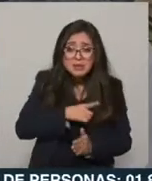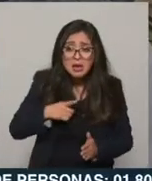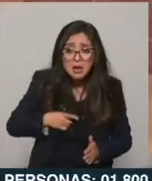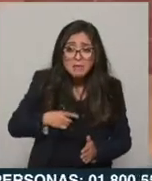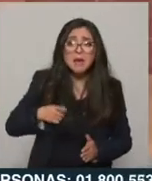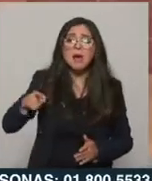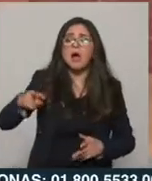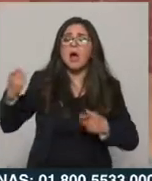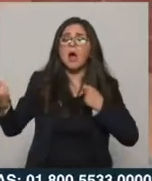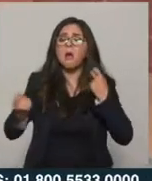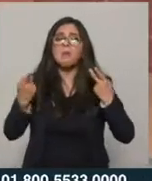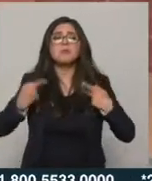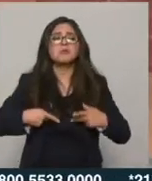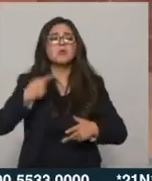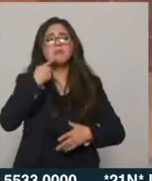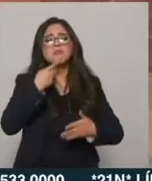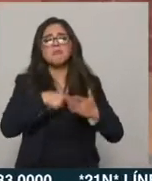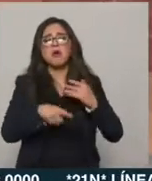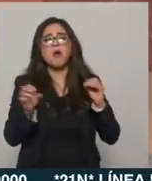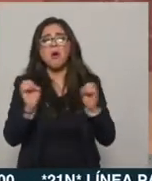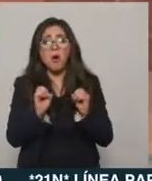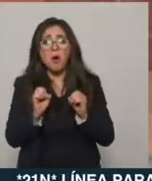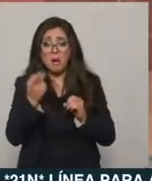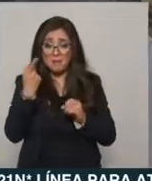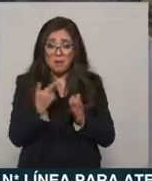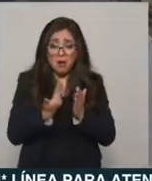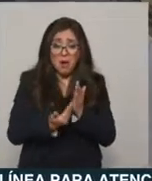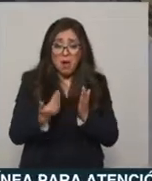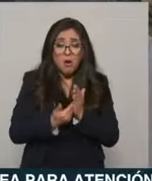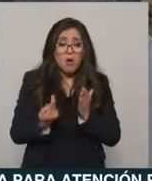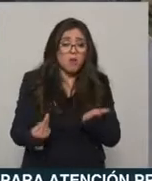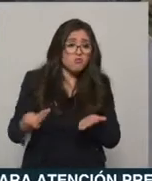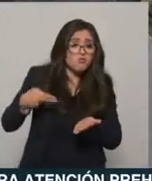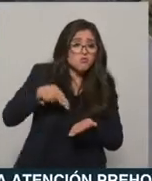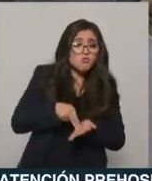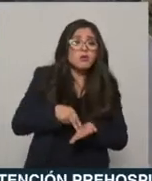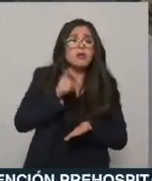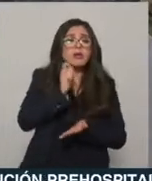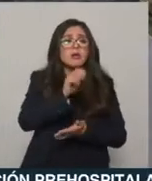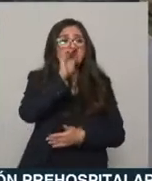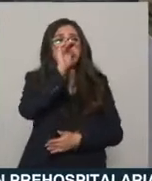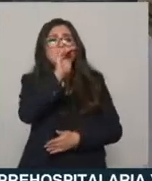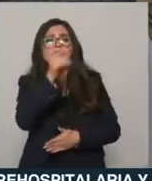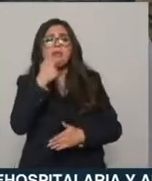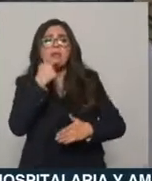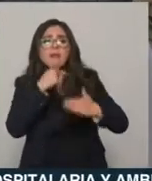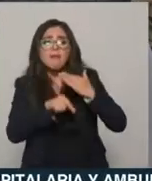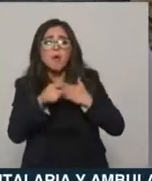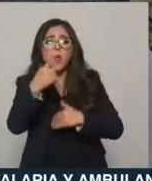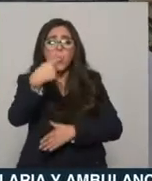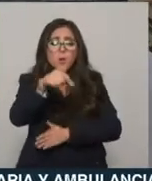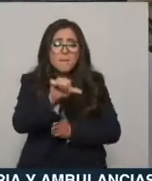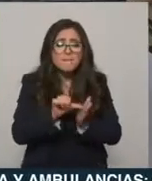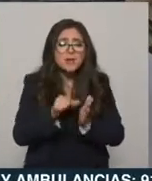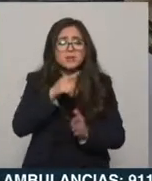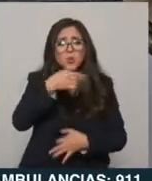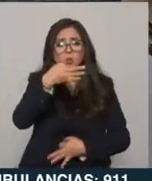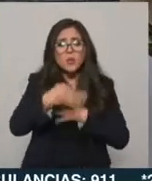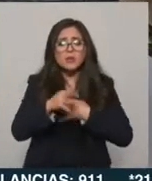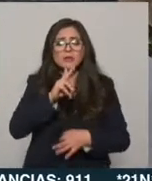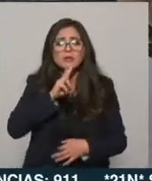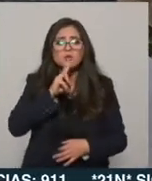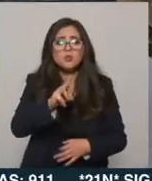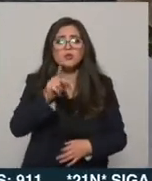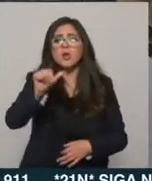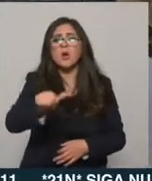mucha gente. Ahora ya vienen y demandan. ¿Por qué? Porque en un mes van a obtener respuesta del juez y se le va a ordenar a otra parte que pague el dinero.